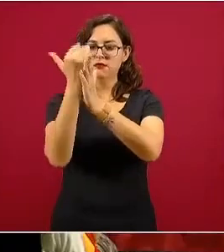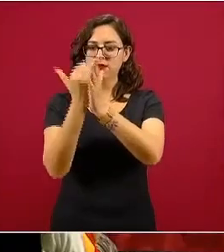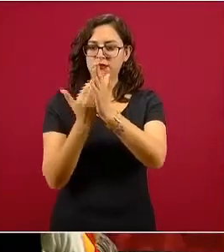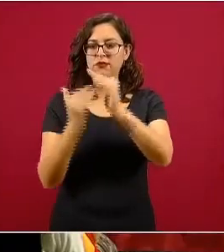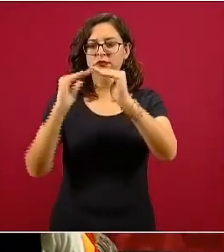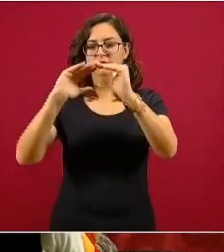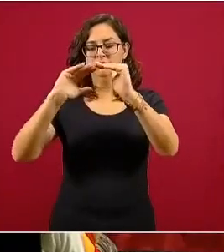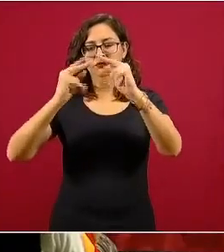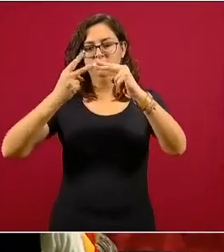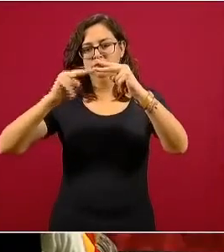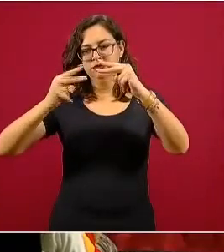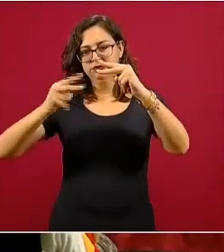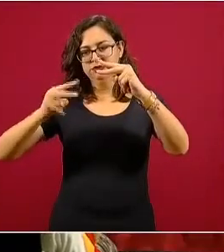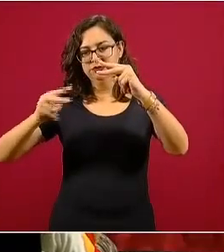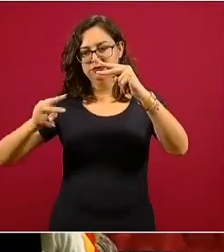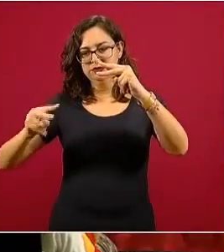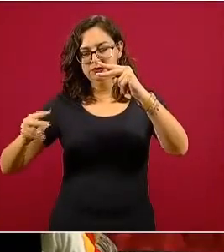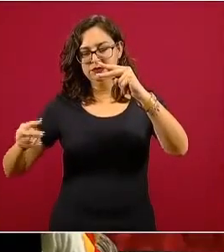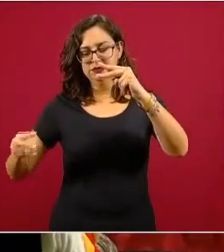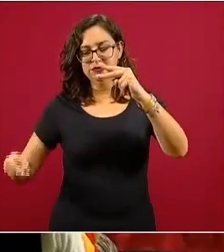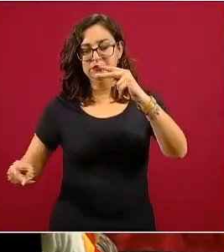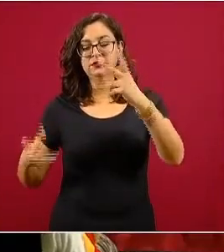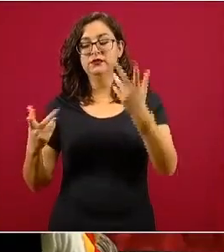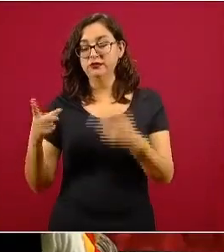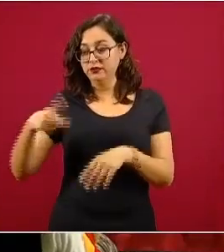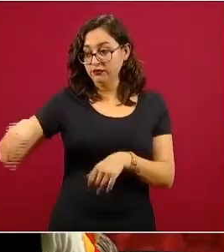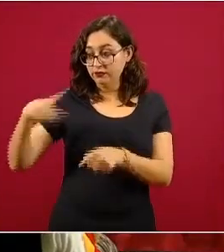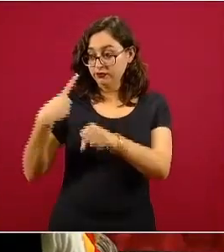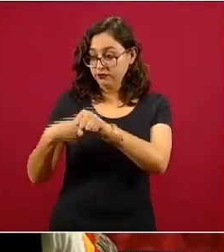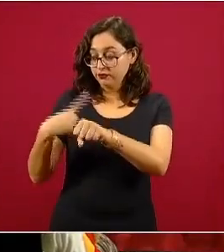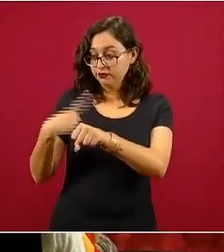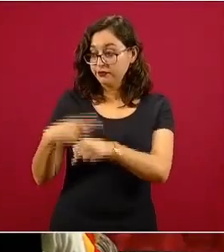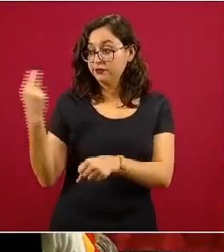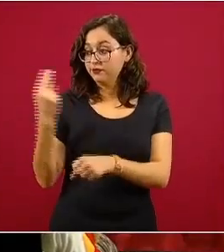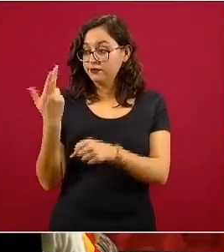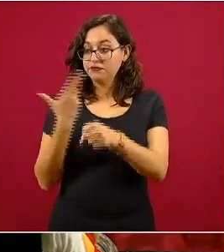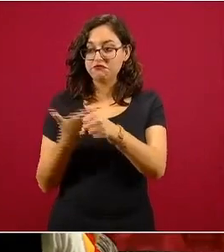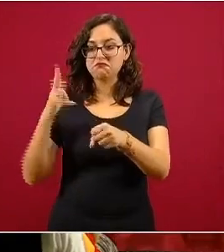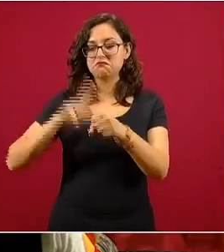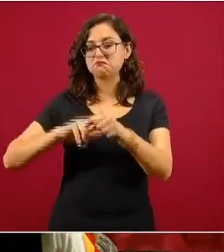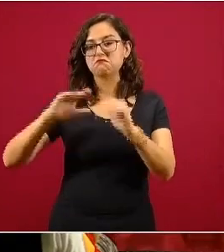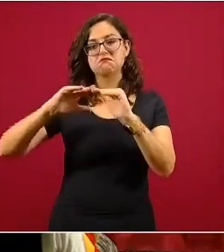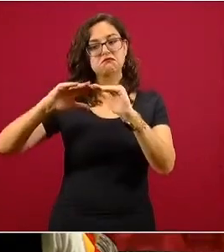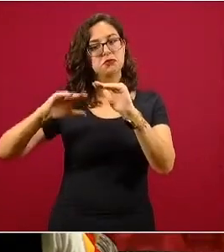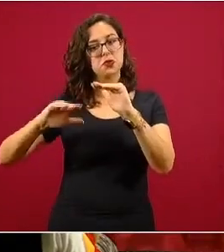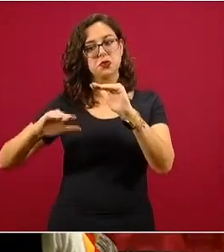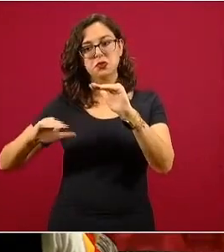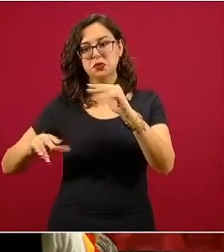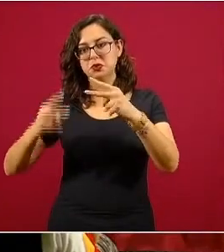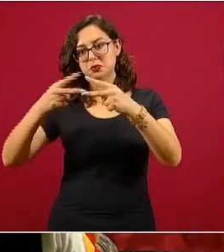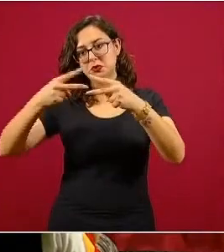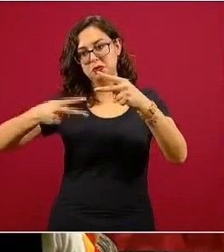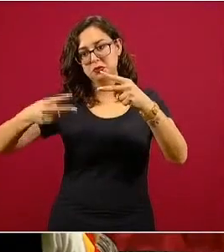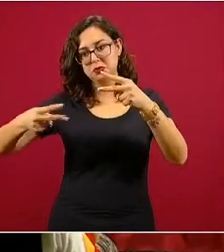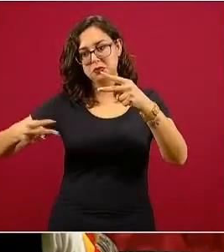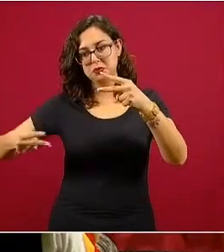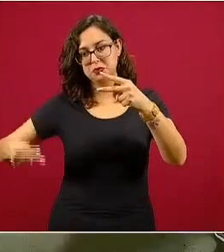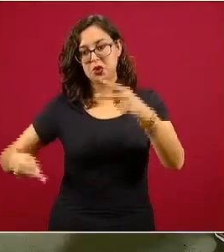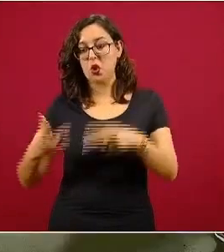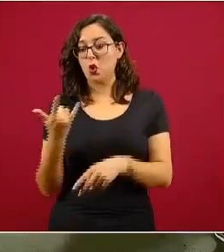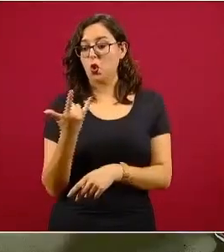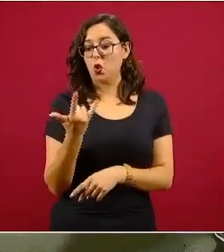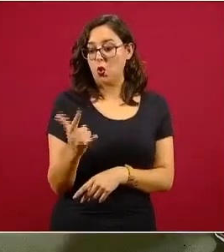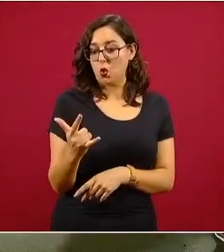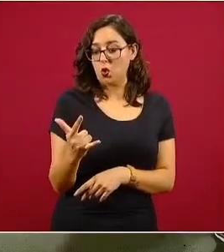en la presentación de casos graves que requerían hospitalización, y vemos que esto se ha mantenido y ha tenido una disminución importante durante todo julio